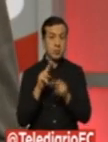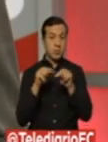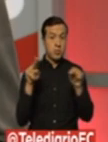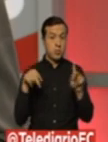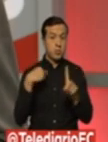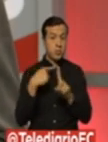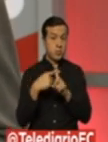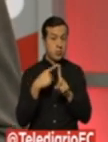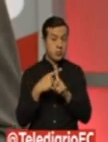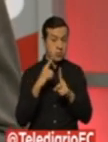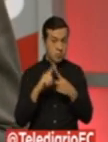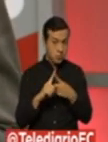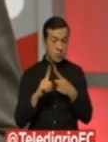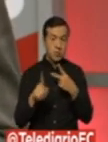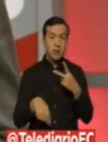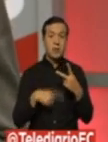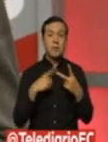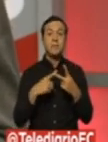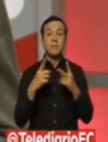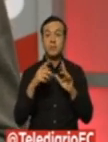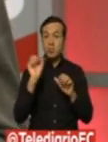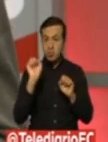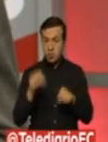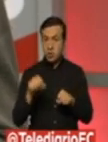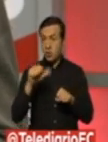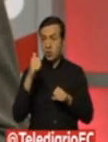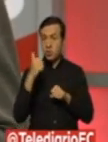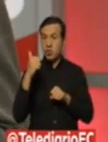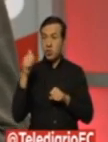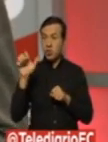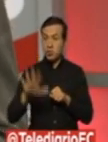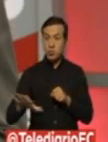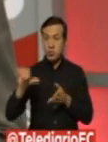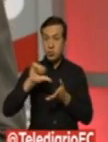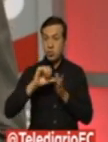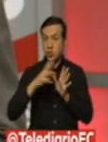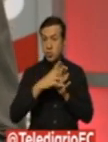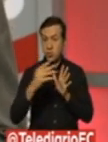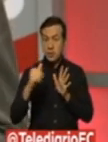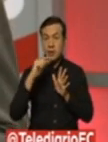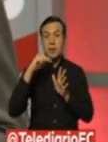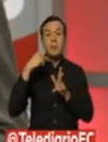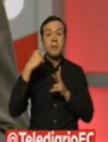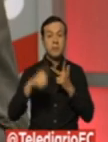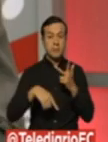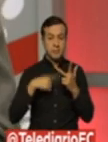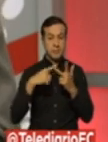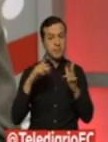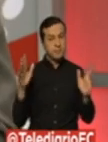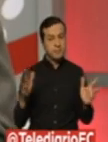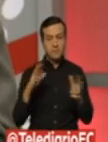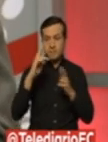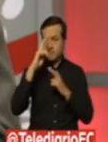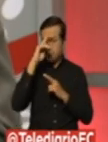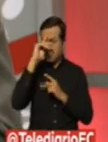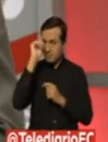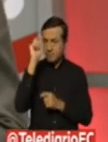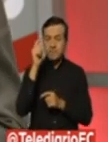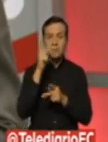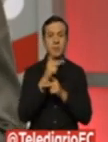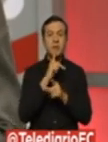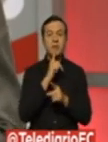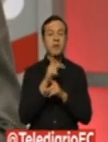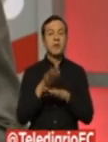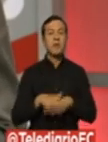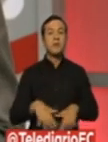positivo por supuesto que sean replicables y que fomenten una cultura de respeto hacia el medio ambiente